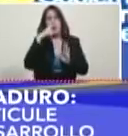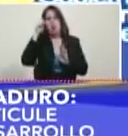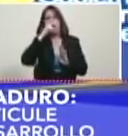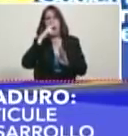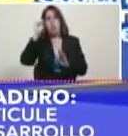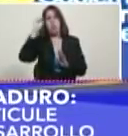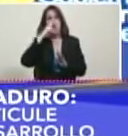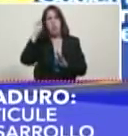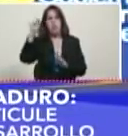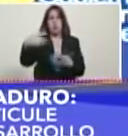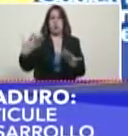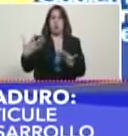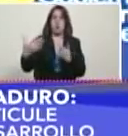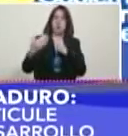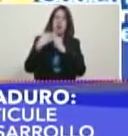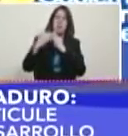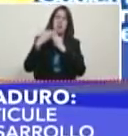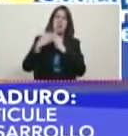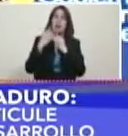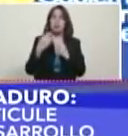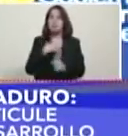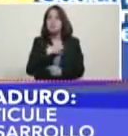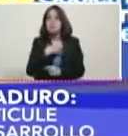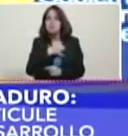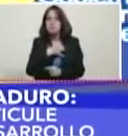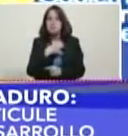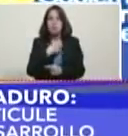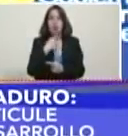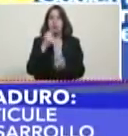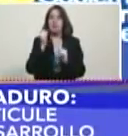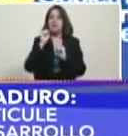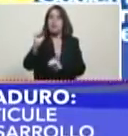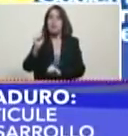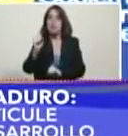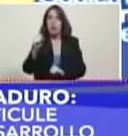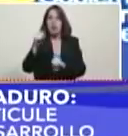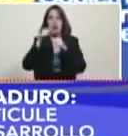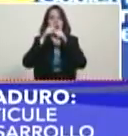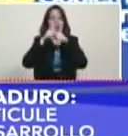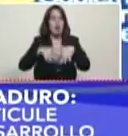Siendo el más atacado del mundo, no puedo defenderme ni en las redes sociales.